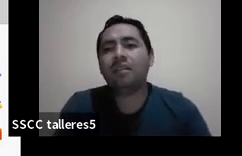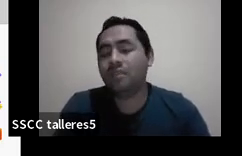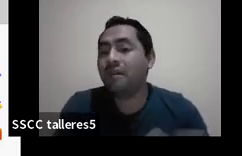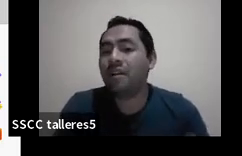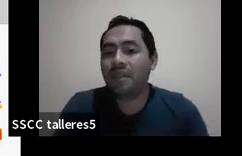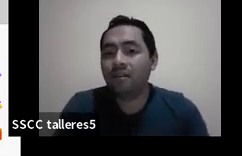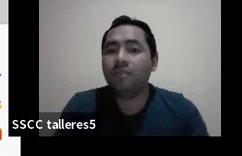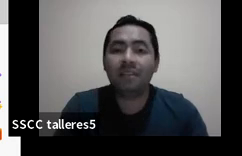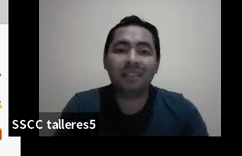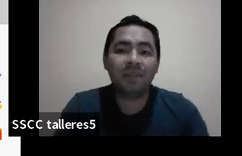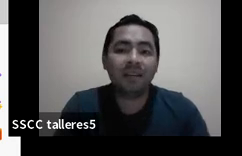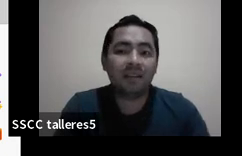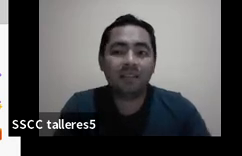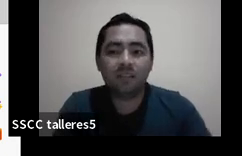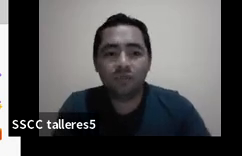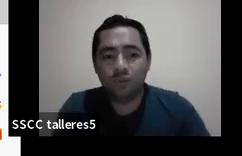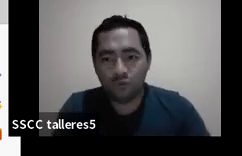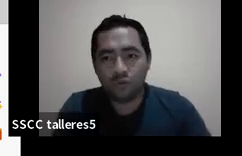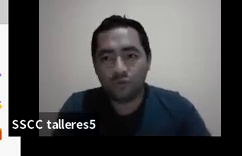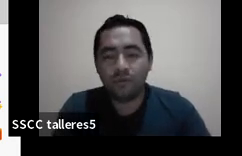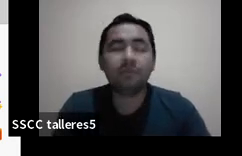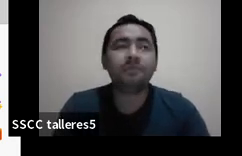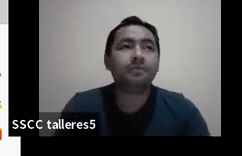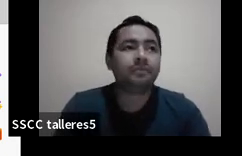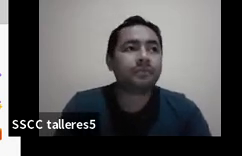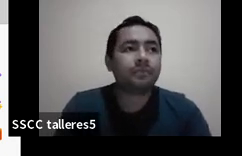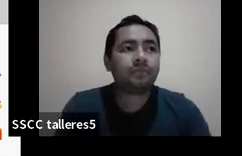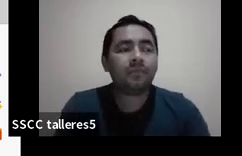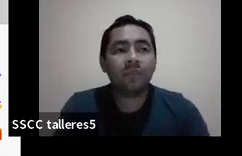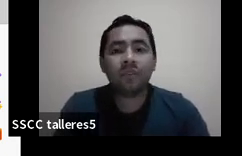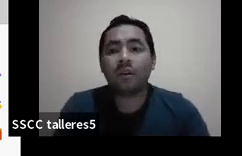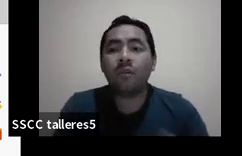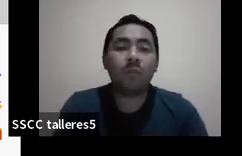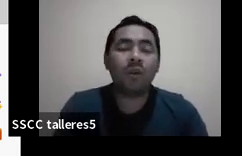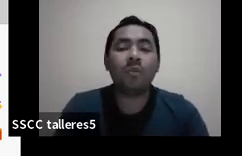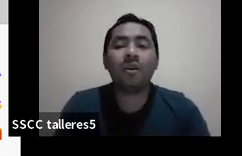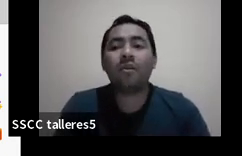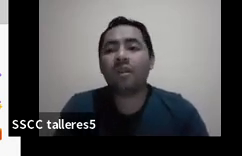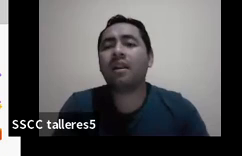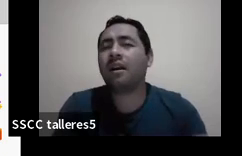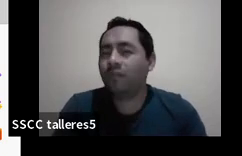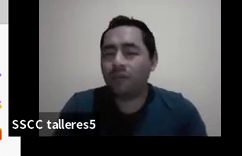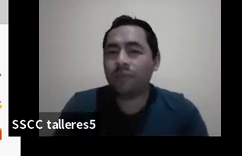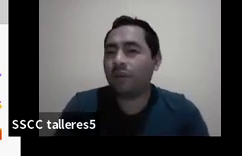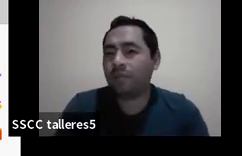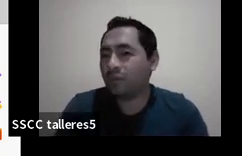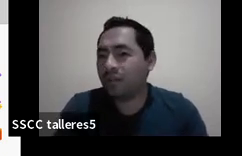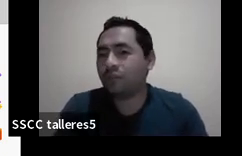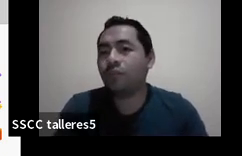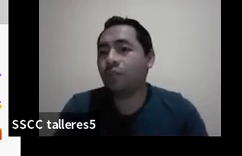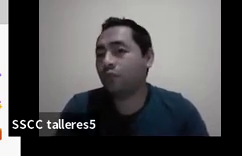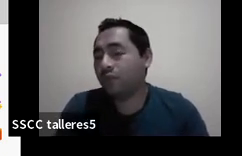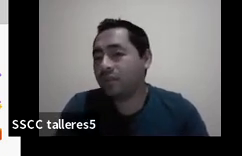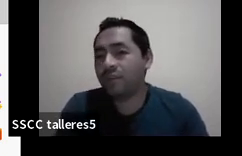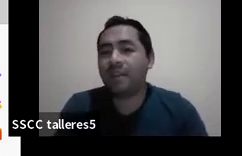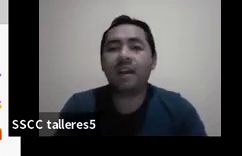pasando aquí, lo llevan al médico y determinan que sí es un niño sordo, ¿no? Entonces, como que por ahí pueden recordar, creo que fue porque pasó